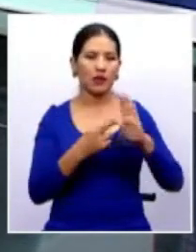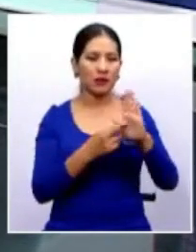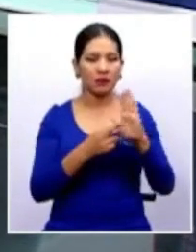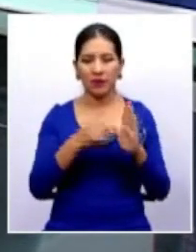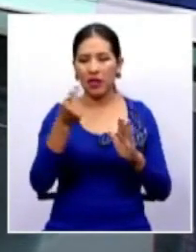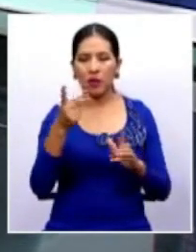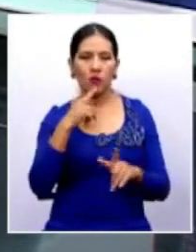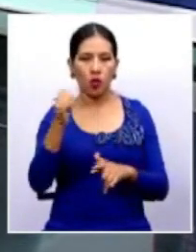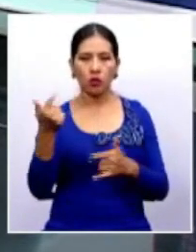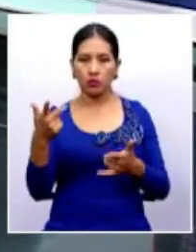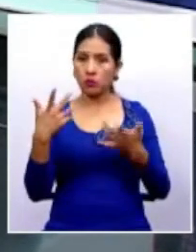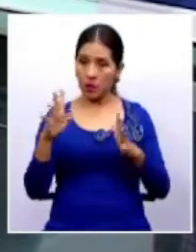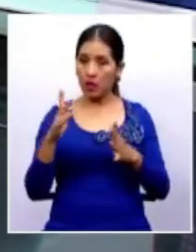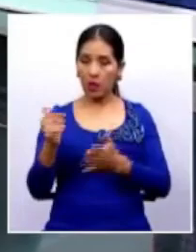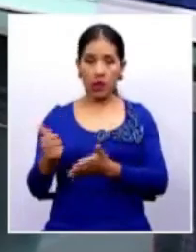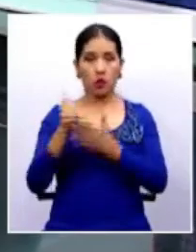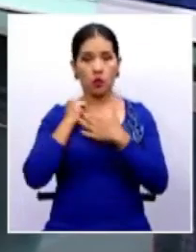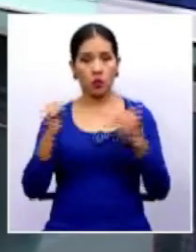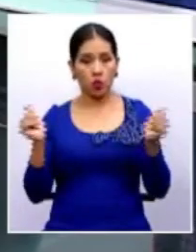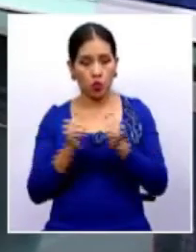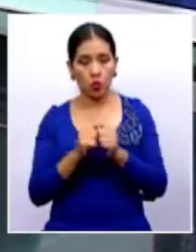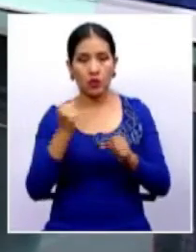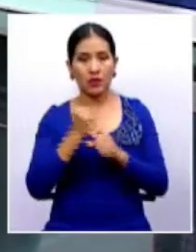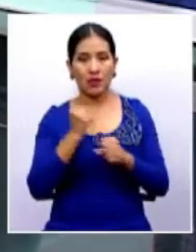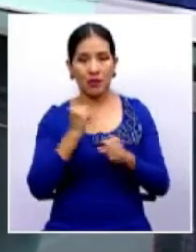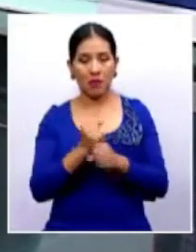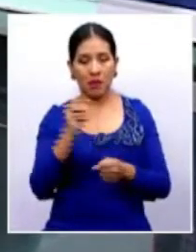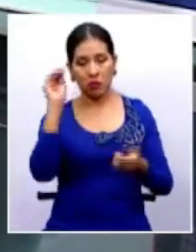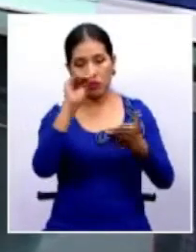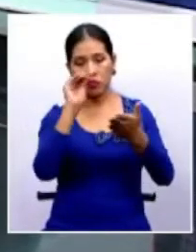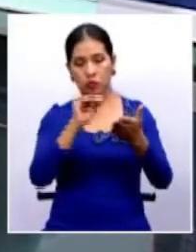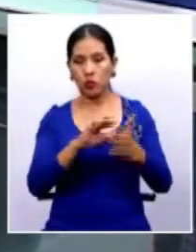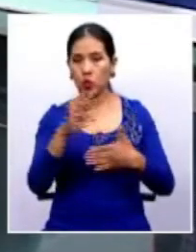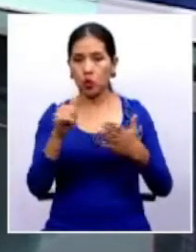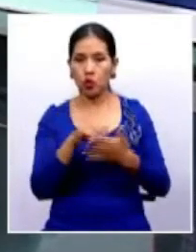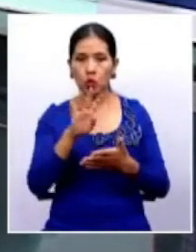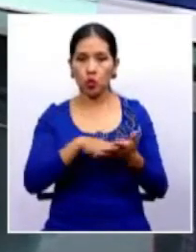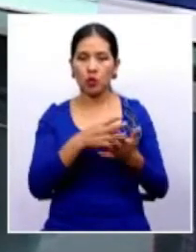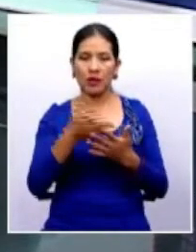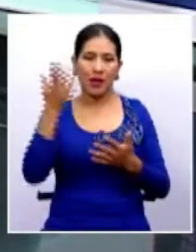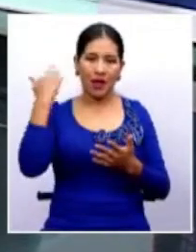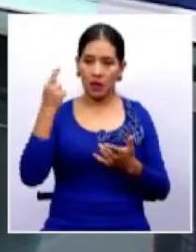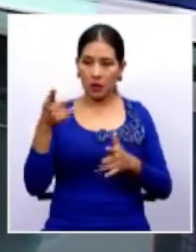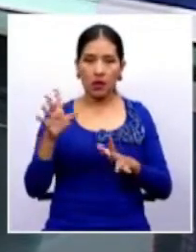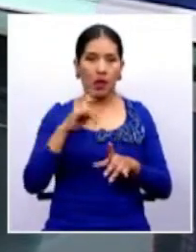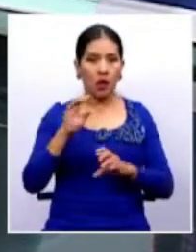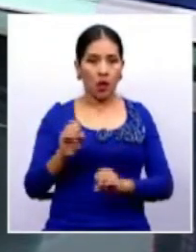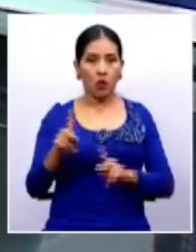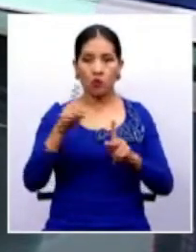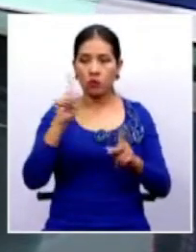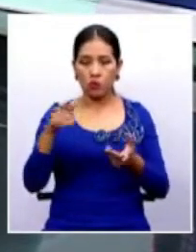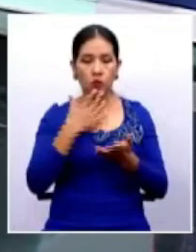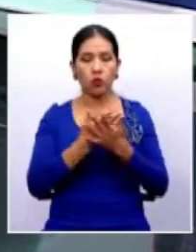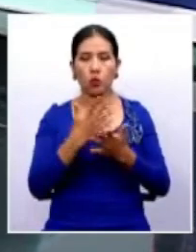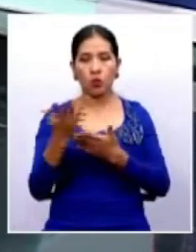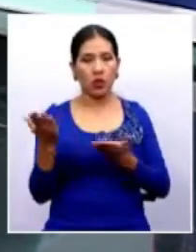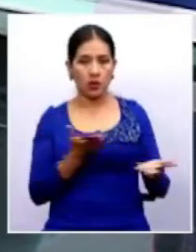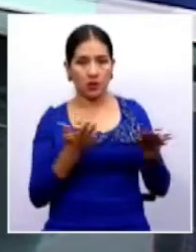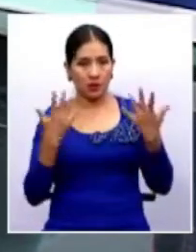ha aportado a esas actualizaciones de la malla curricular ha tenido la oportunidad de proponer